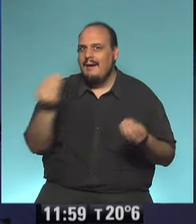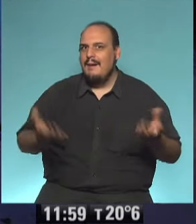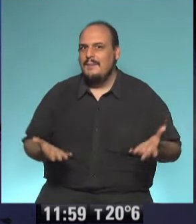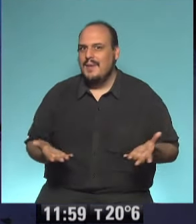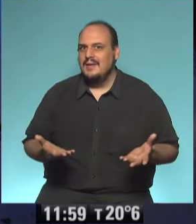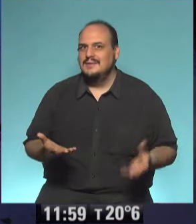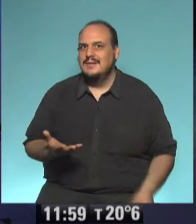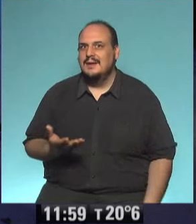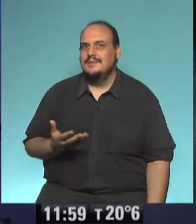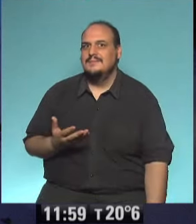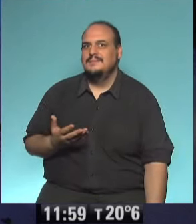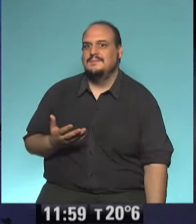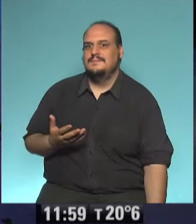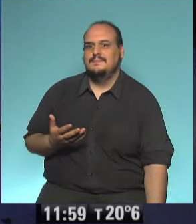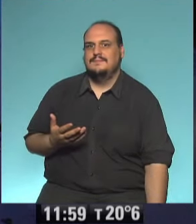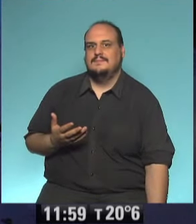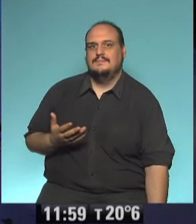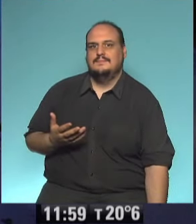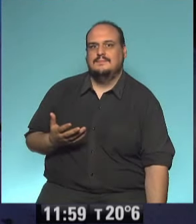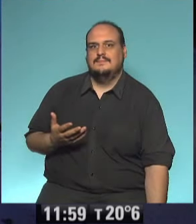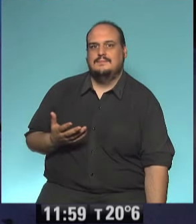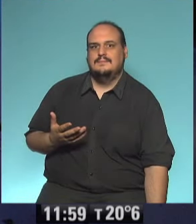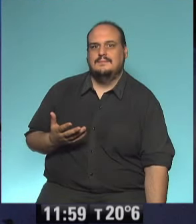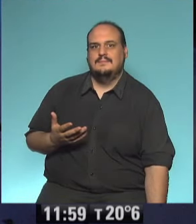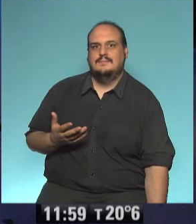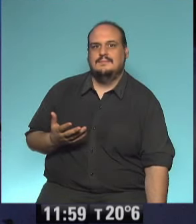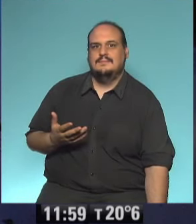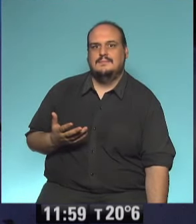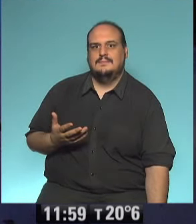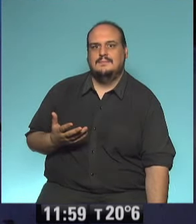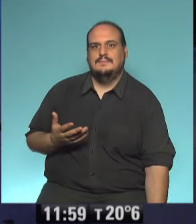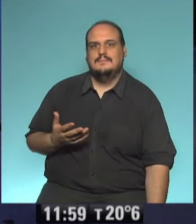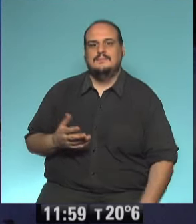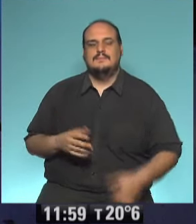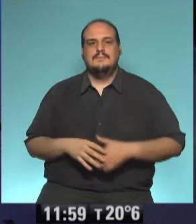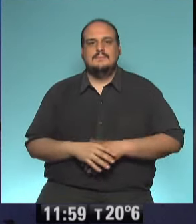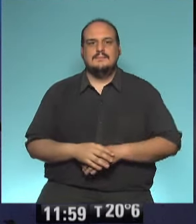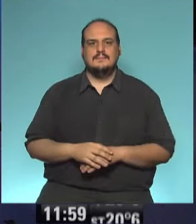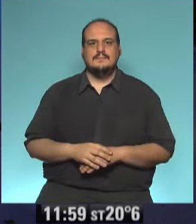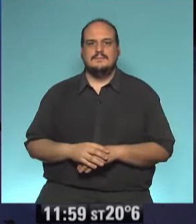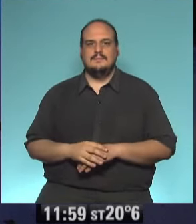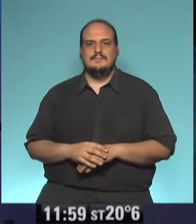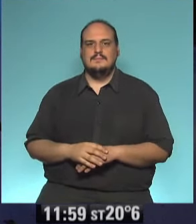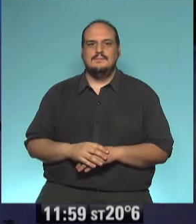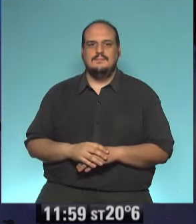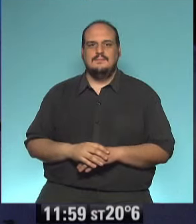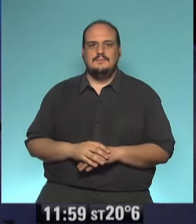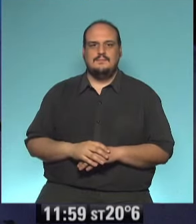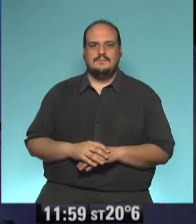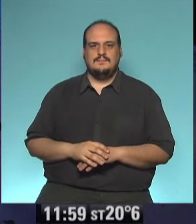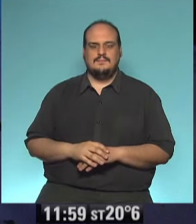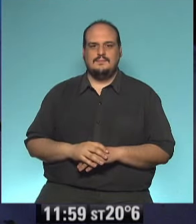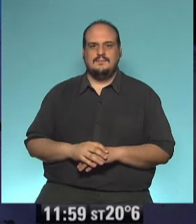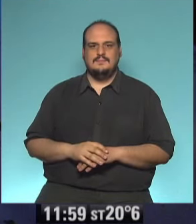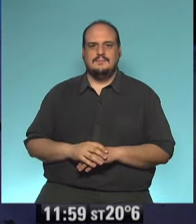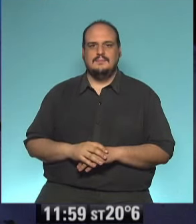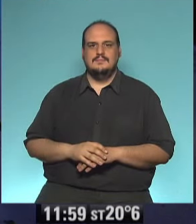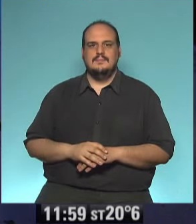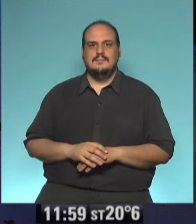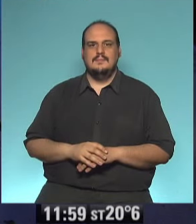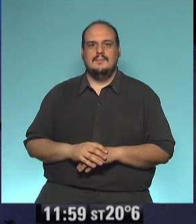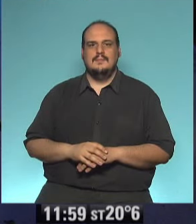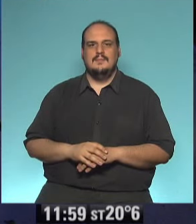15? 15, 15, 15. Con un bote de 15. 15. No,